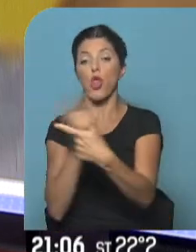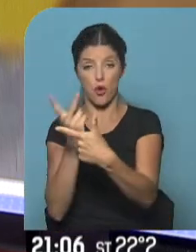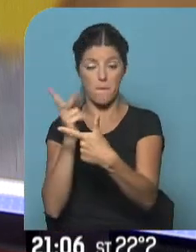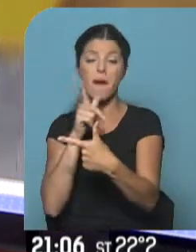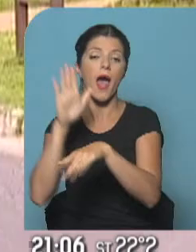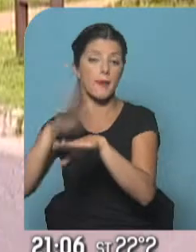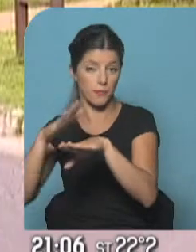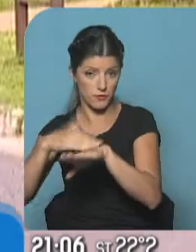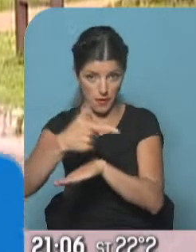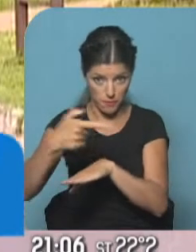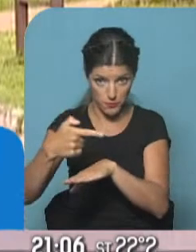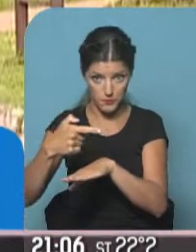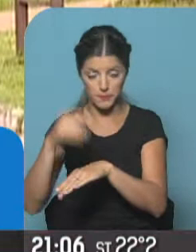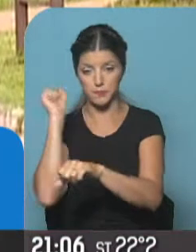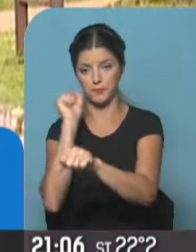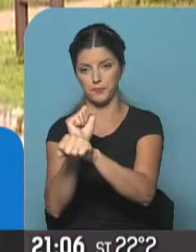del crimen.